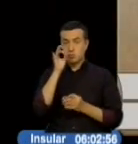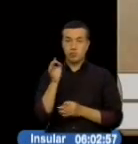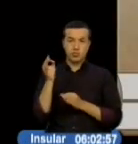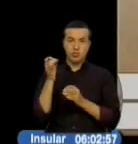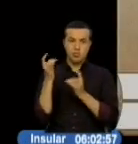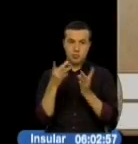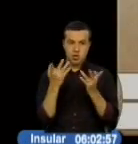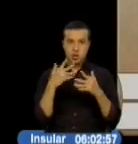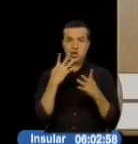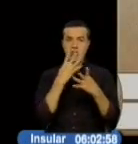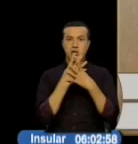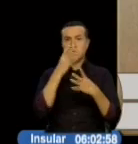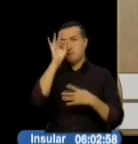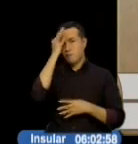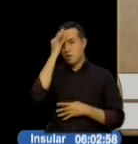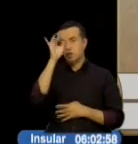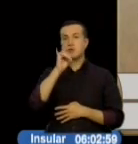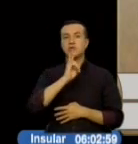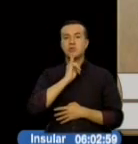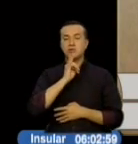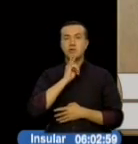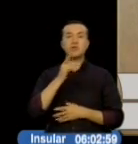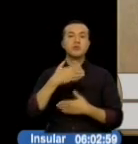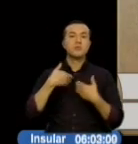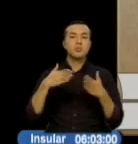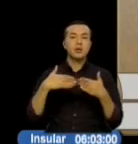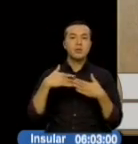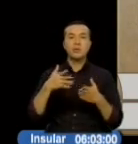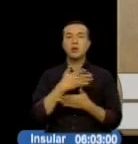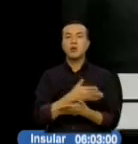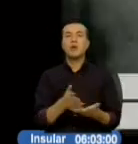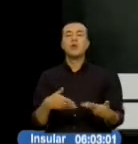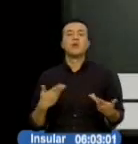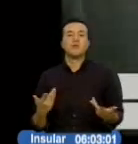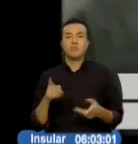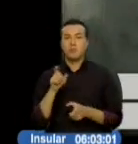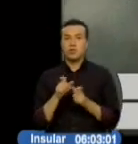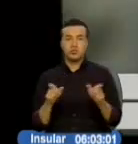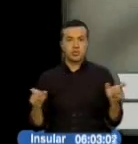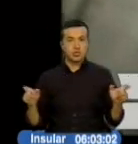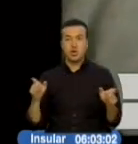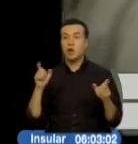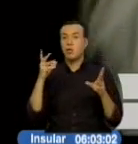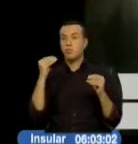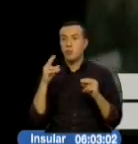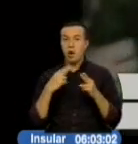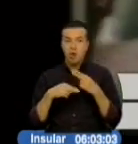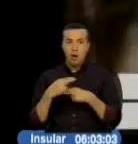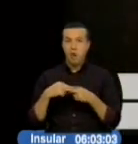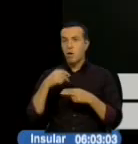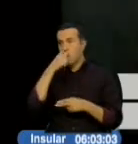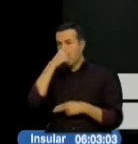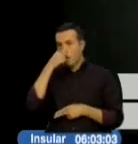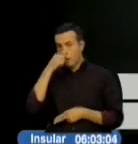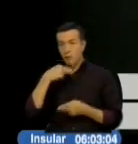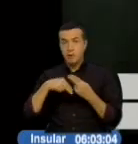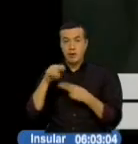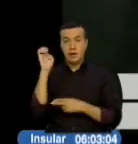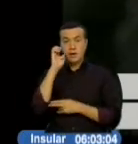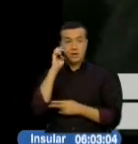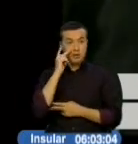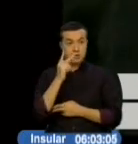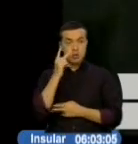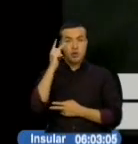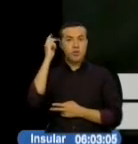26 años en cárceles de Francia, Estados Unidos y Panamá, acusado por el asesinato de enemigos políticos, lavado de dinero y narcotráfico. En enero fue detectado